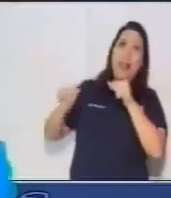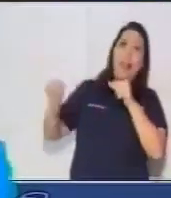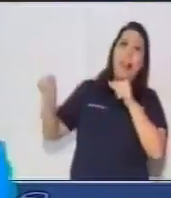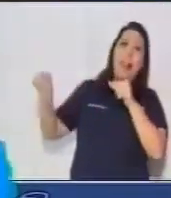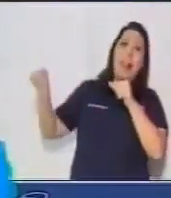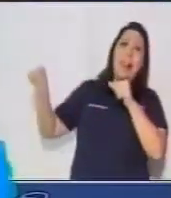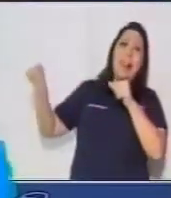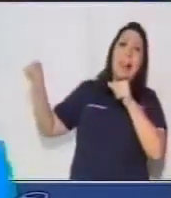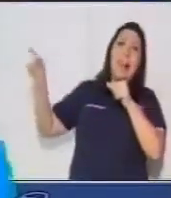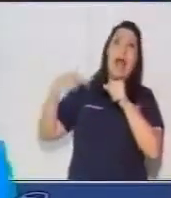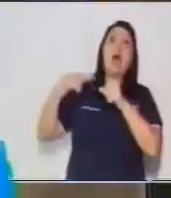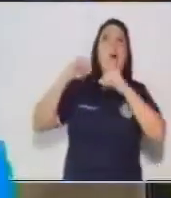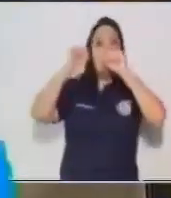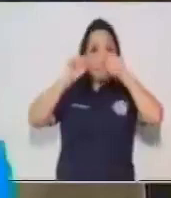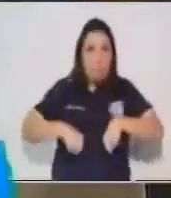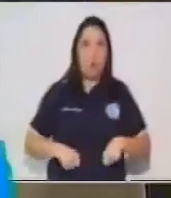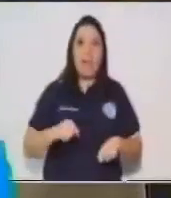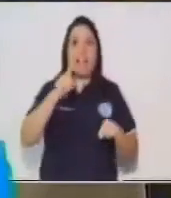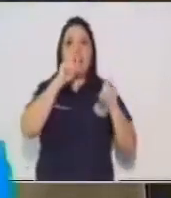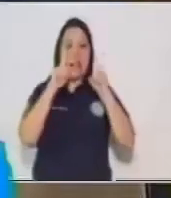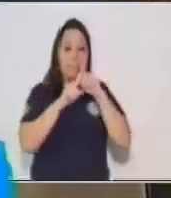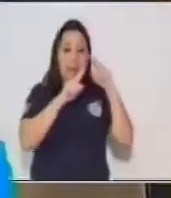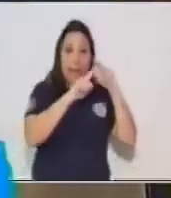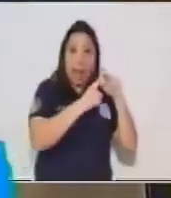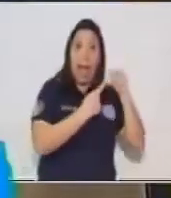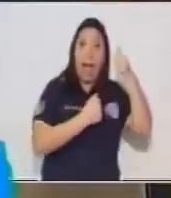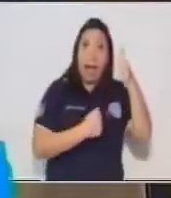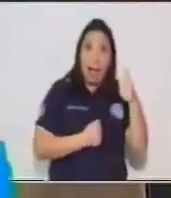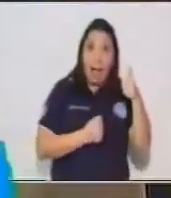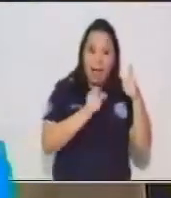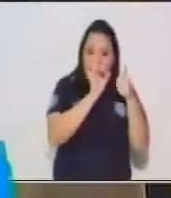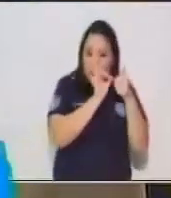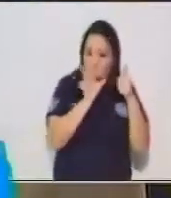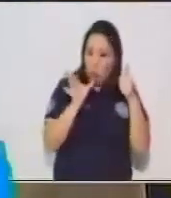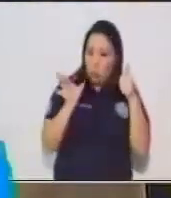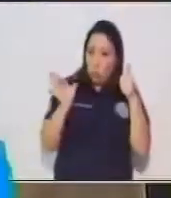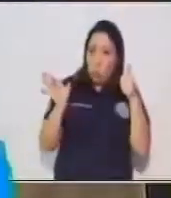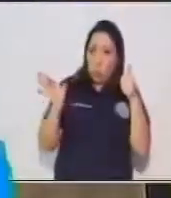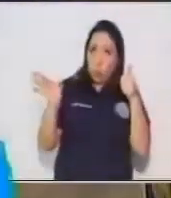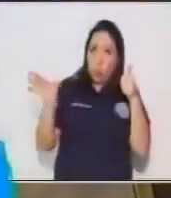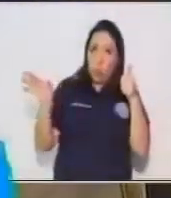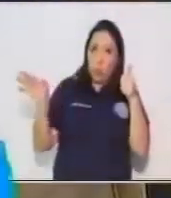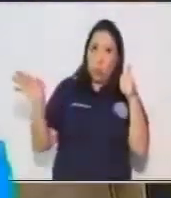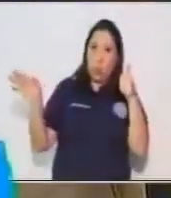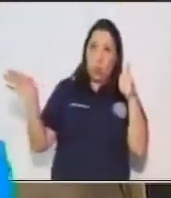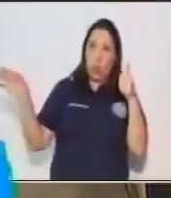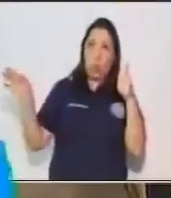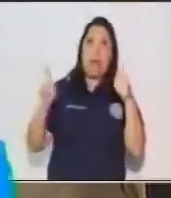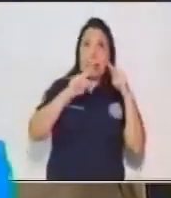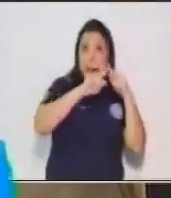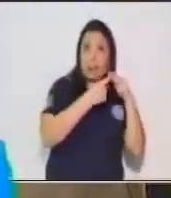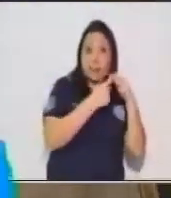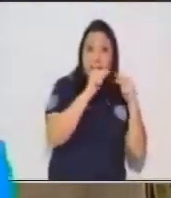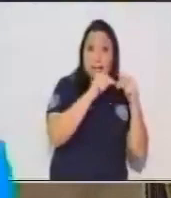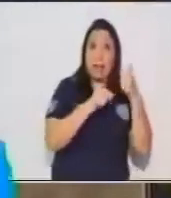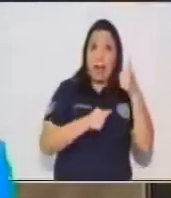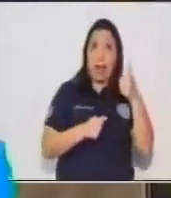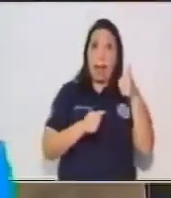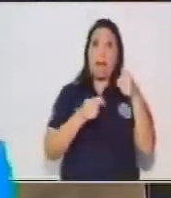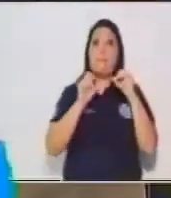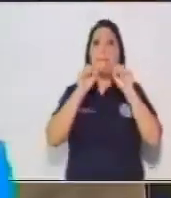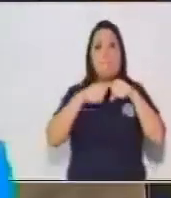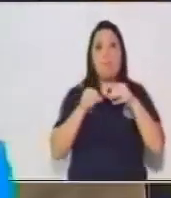una parte de la recta que empieza en el punto A y se extiende. Entonces está iniciando en el punto A, pero